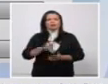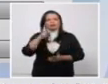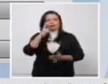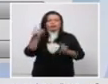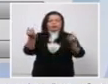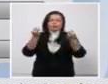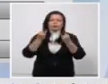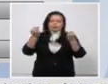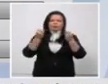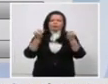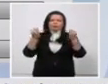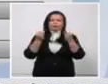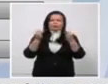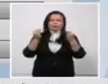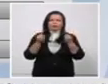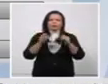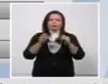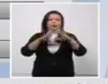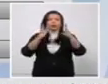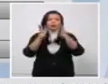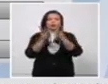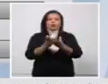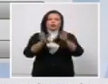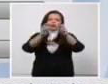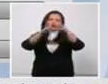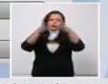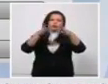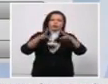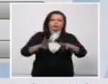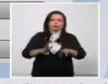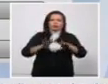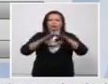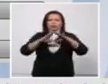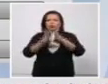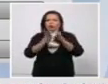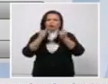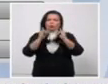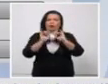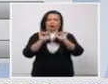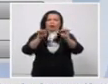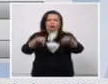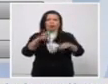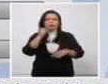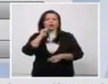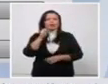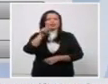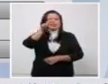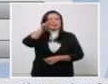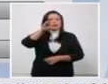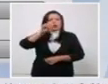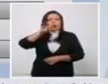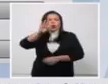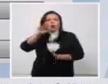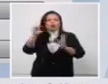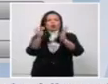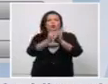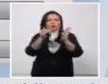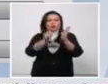revisábamos las páginas actualizadas y ya es más de 108 millones de casos